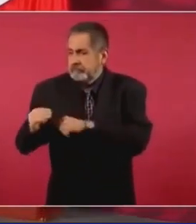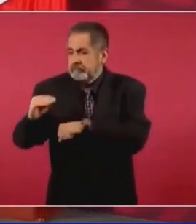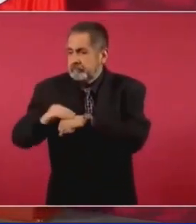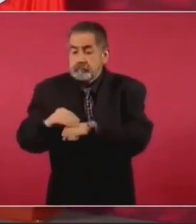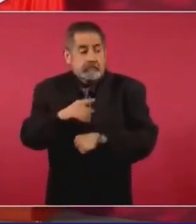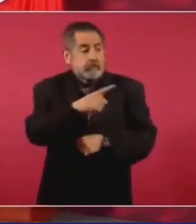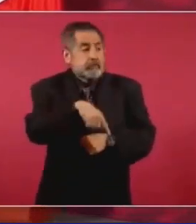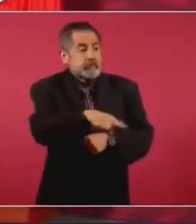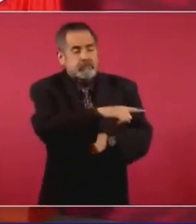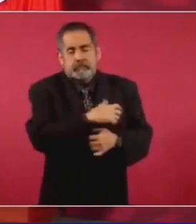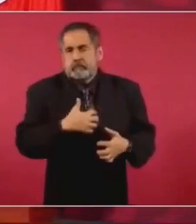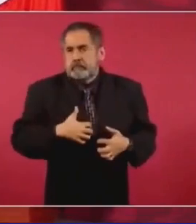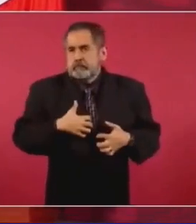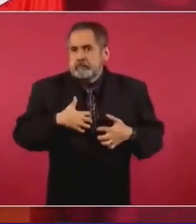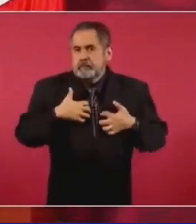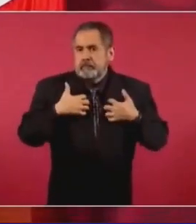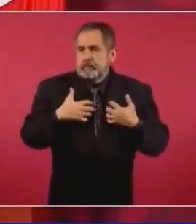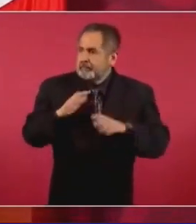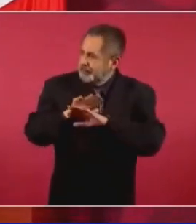quisieran que se olvidara.